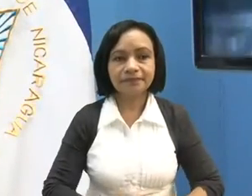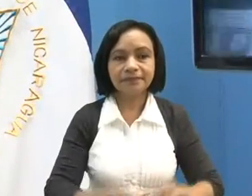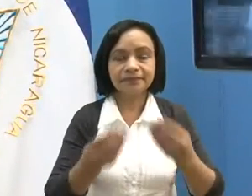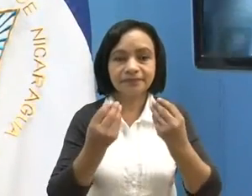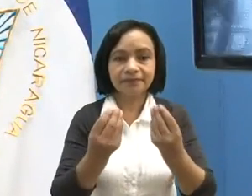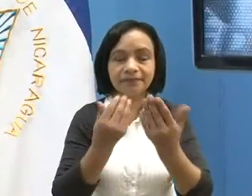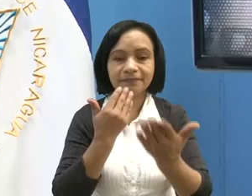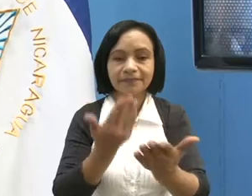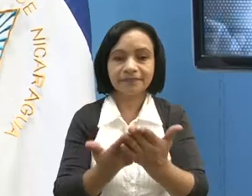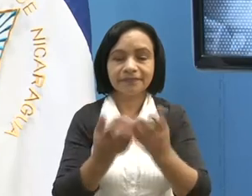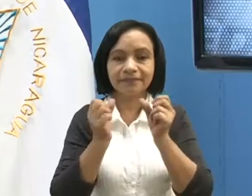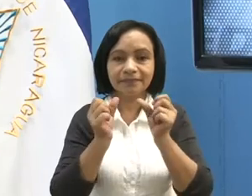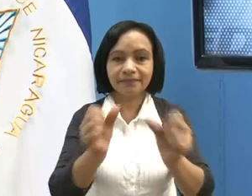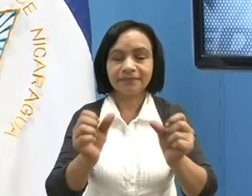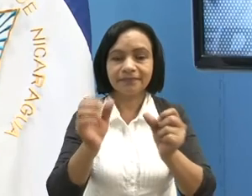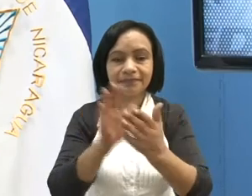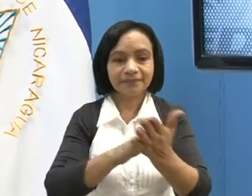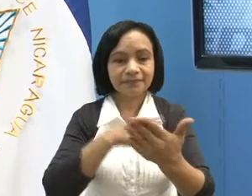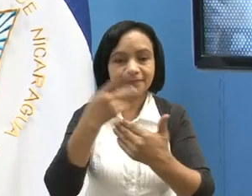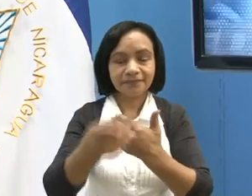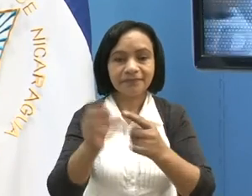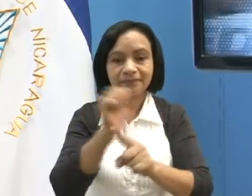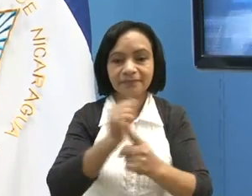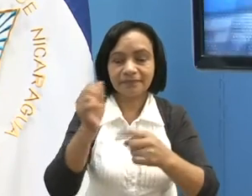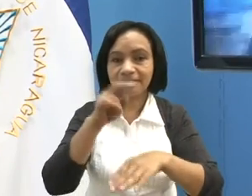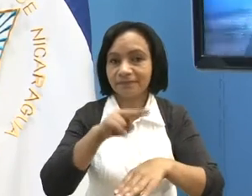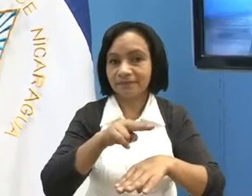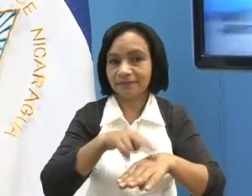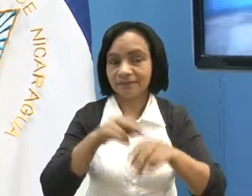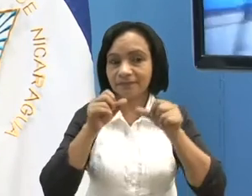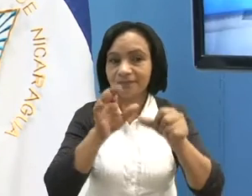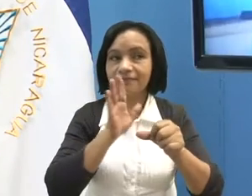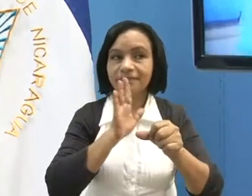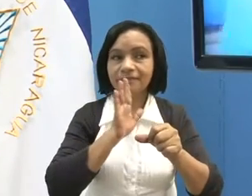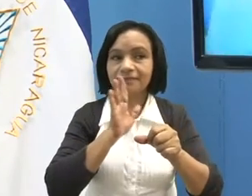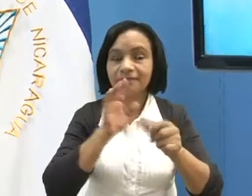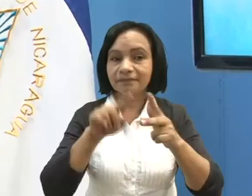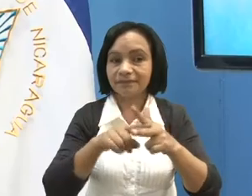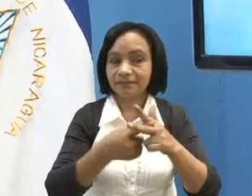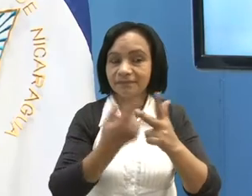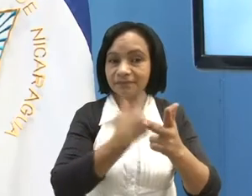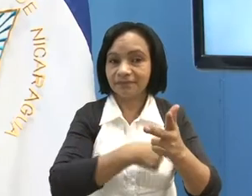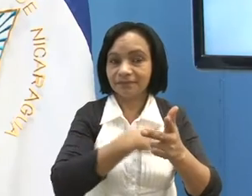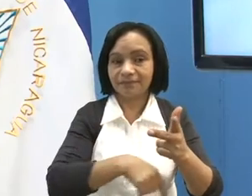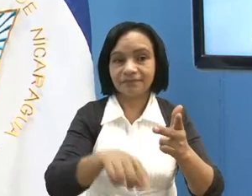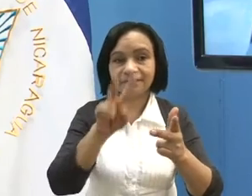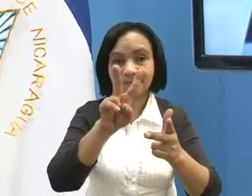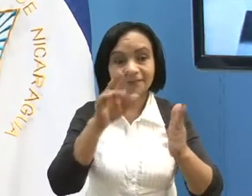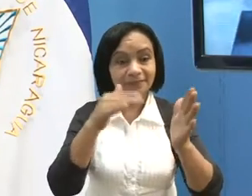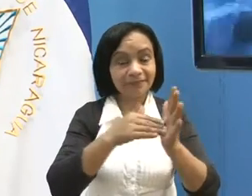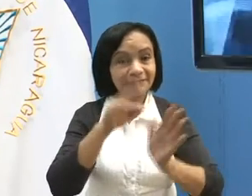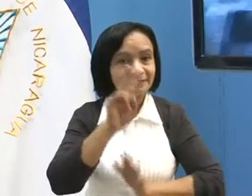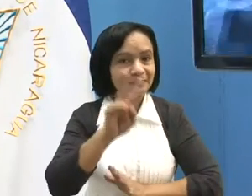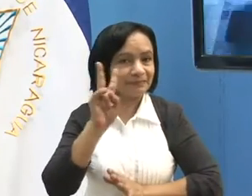Muchísimas gracias por continuar acompañándonos en su programa desde el Parlamento. Continuamos nuestra conversación, inicio del ciclo escolar